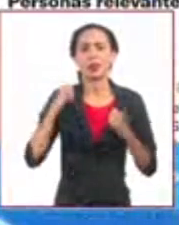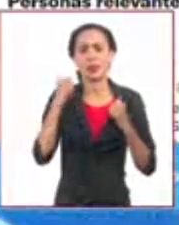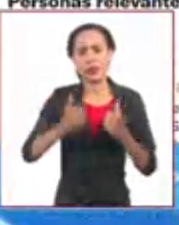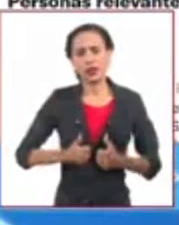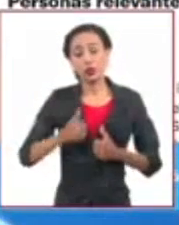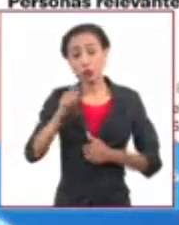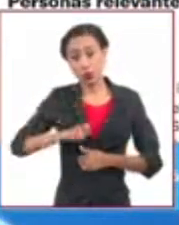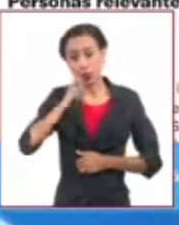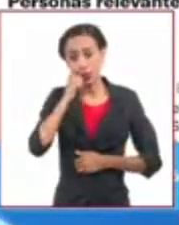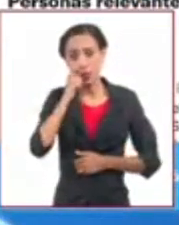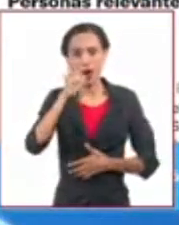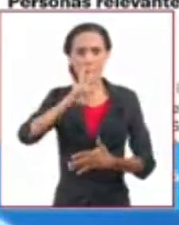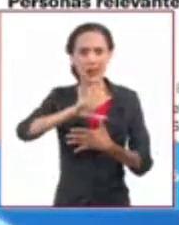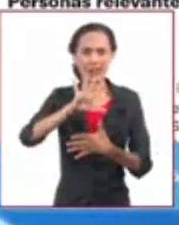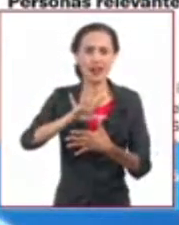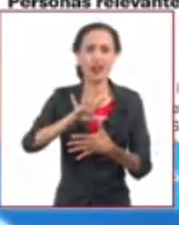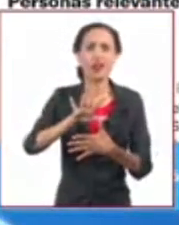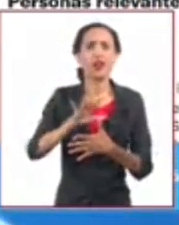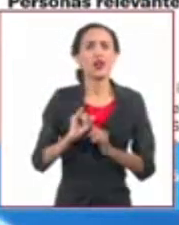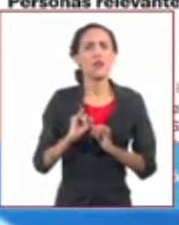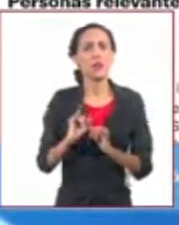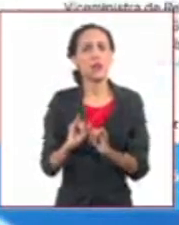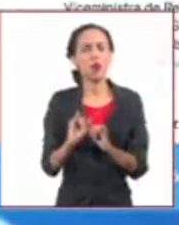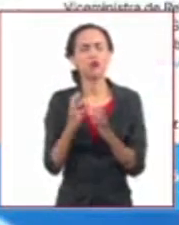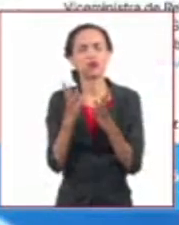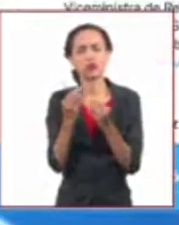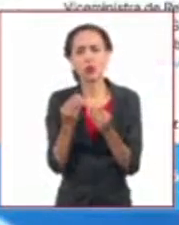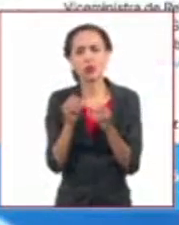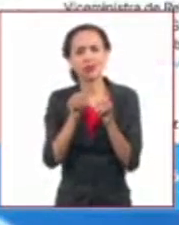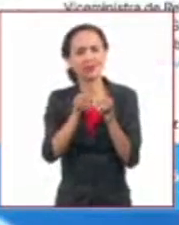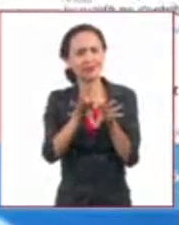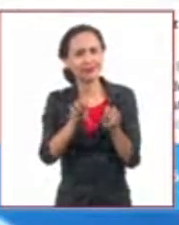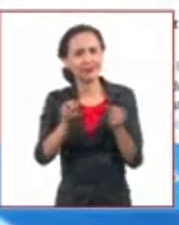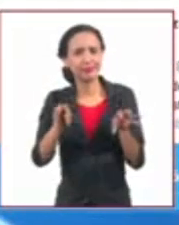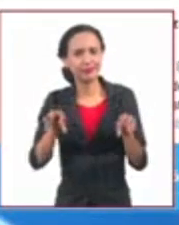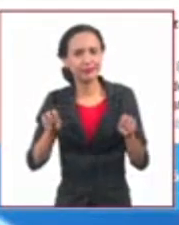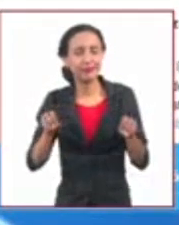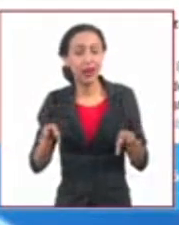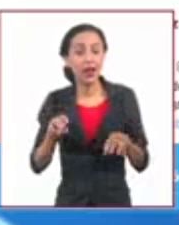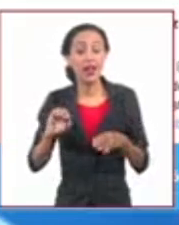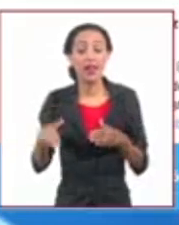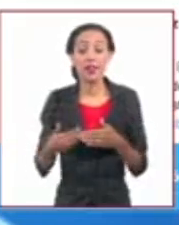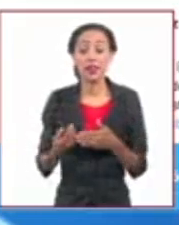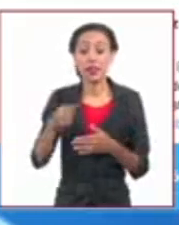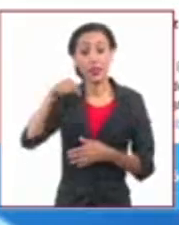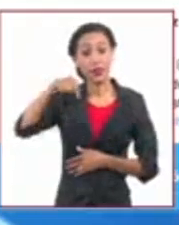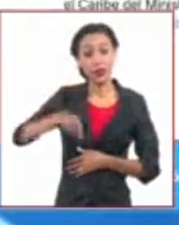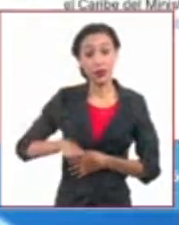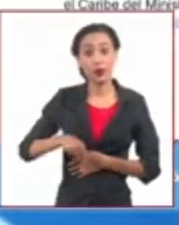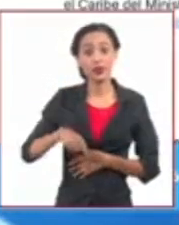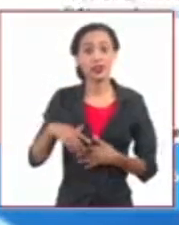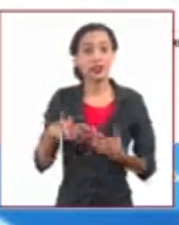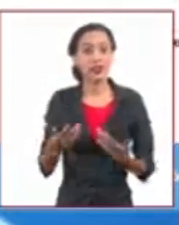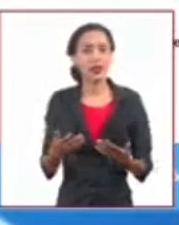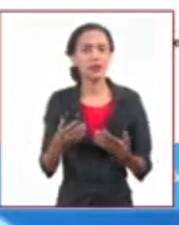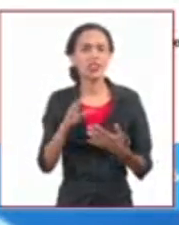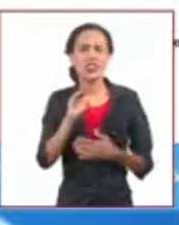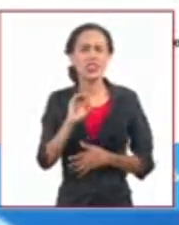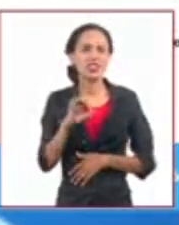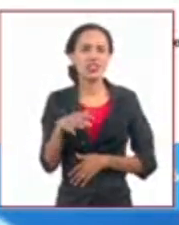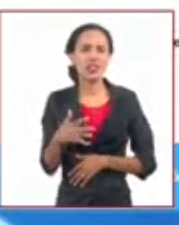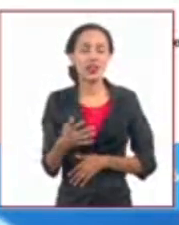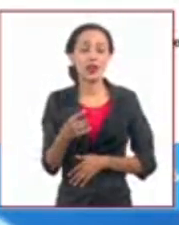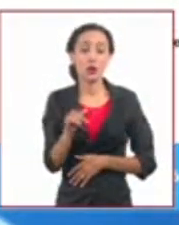destacando también varias de estas publicaciones en la jornada de hoy que señalan desde